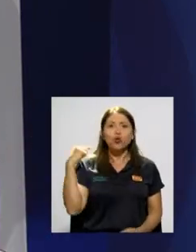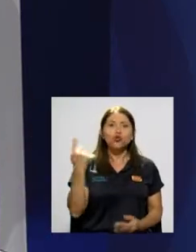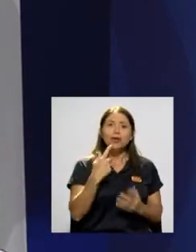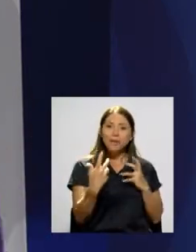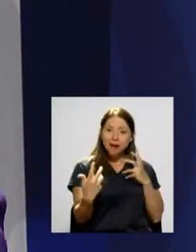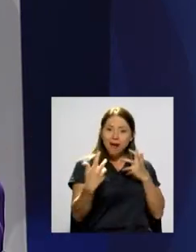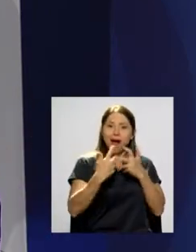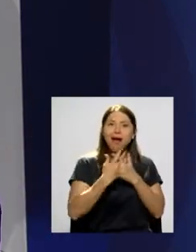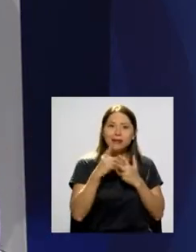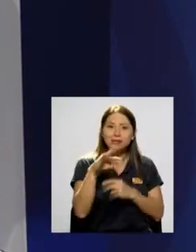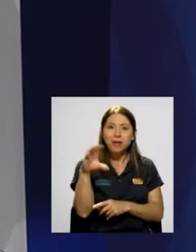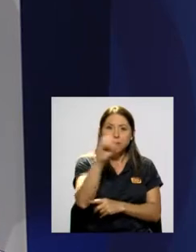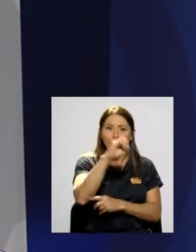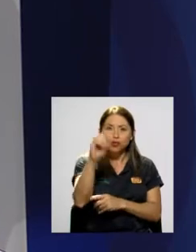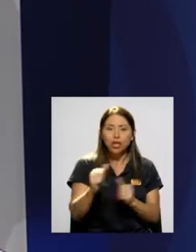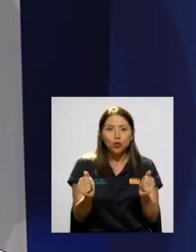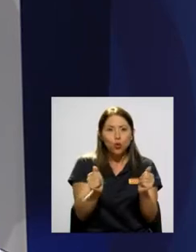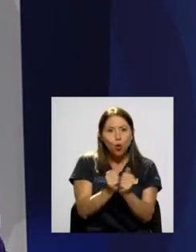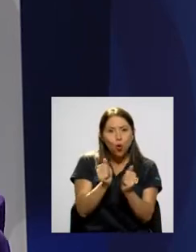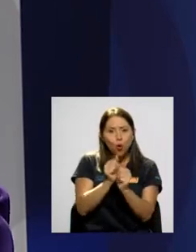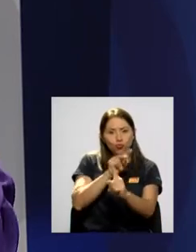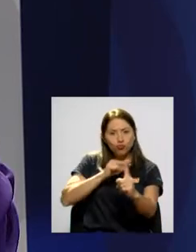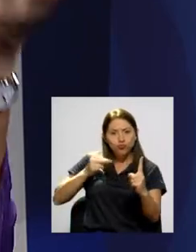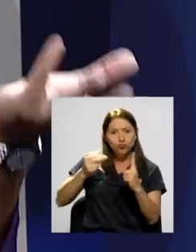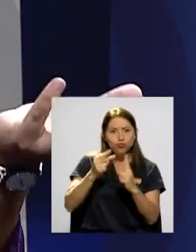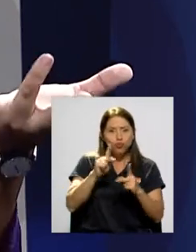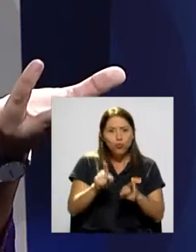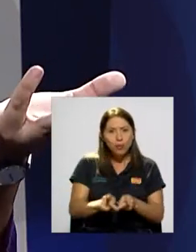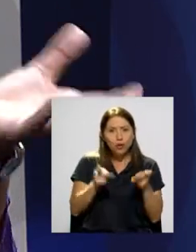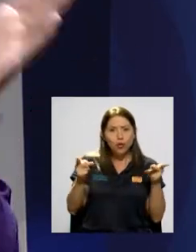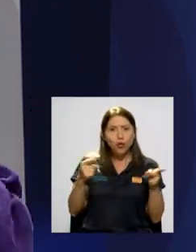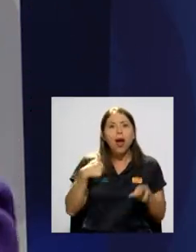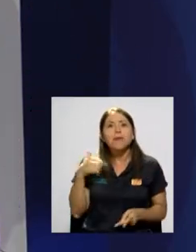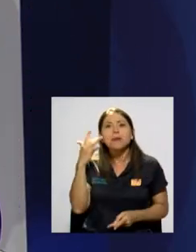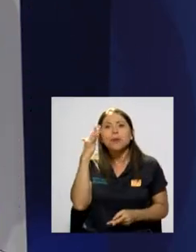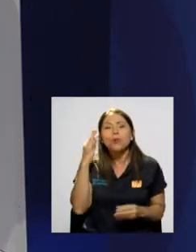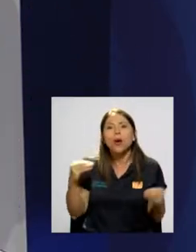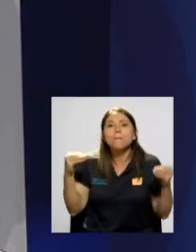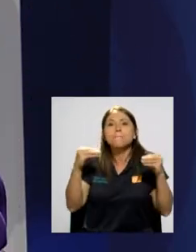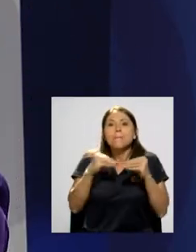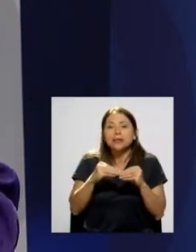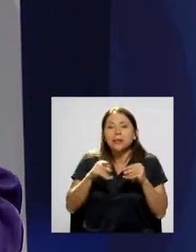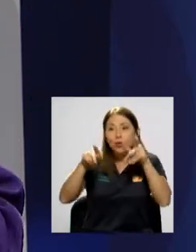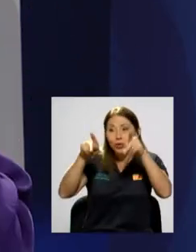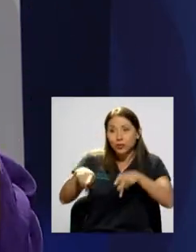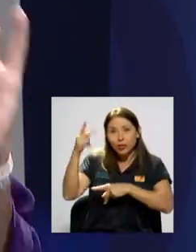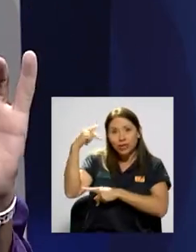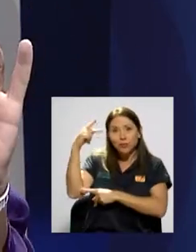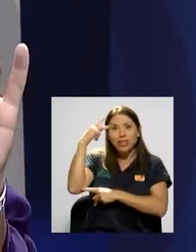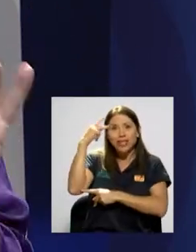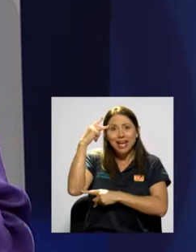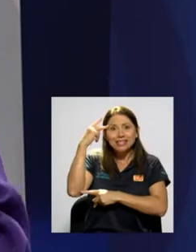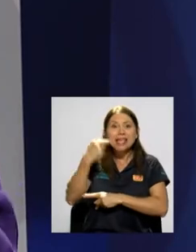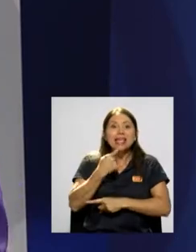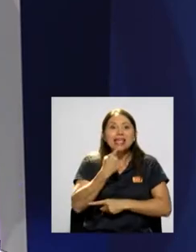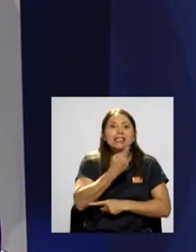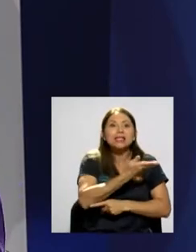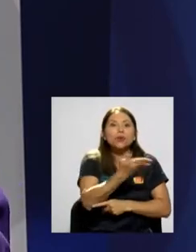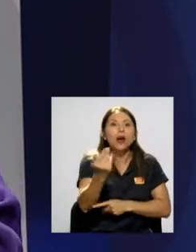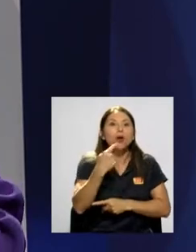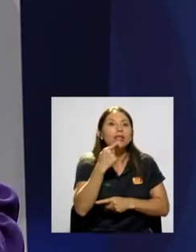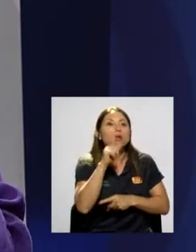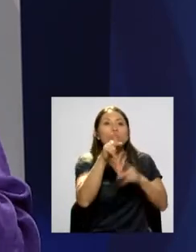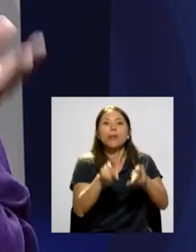un periódico. A mí me preocupa más cuando escucho a figuras políticas insinuar o decir que un periódico debería cerrarse, porque ahí